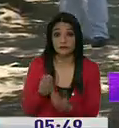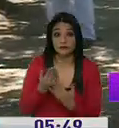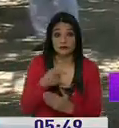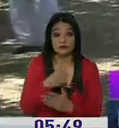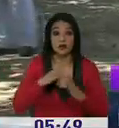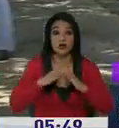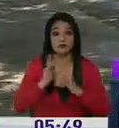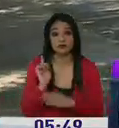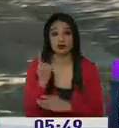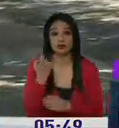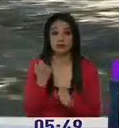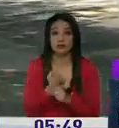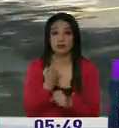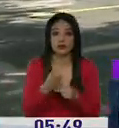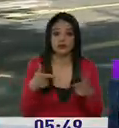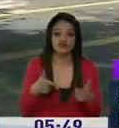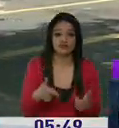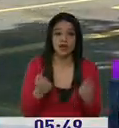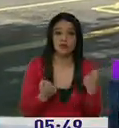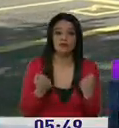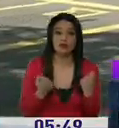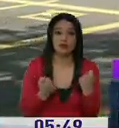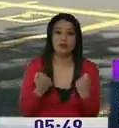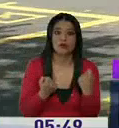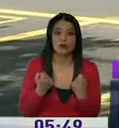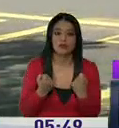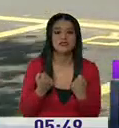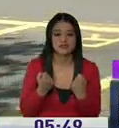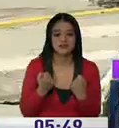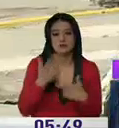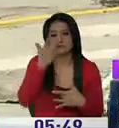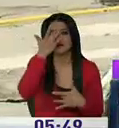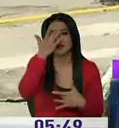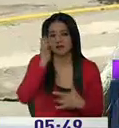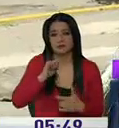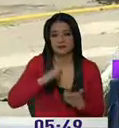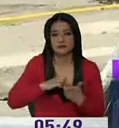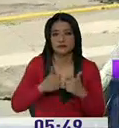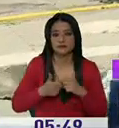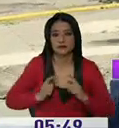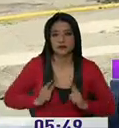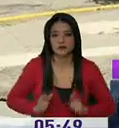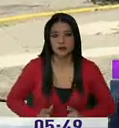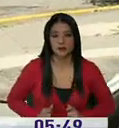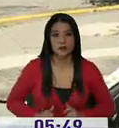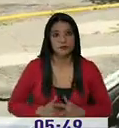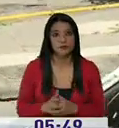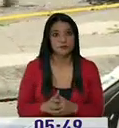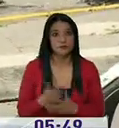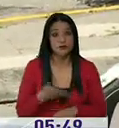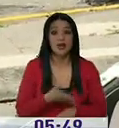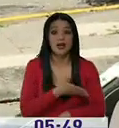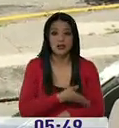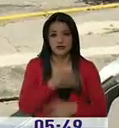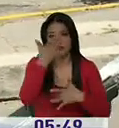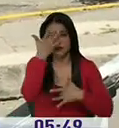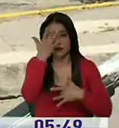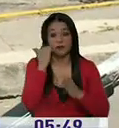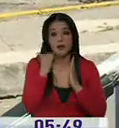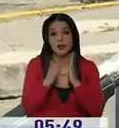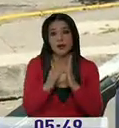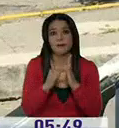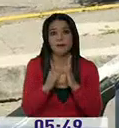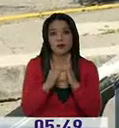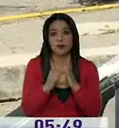solo, trabajaba como cuidador de carros y tenía varios problemas de salud. Tiene antecedentes de salud como son